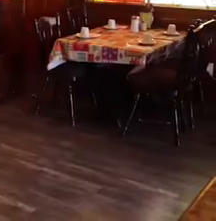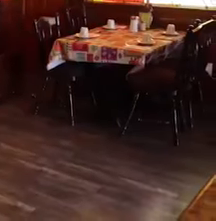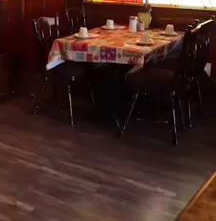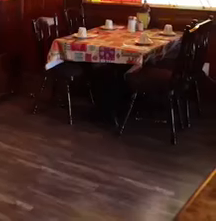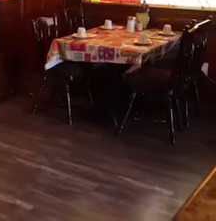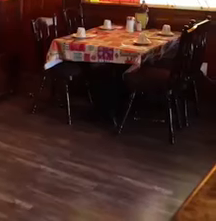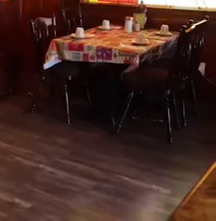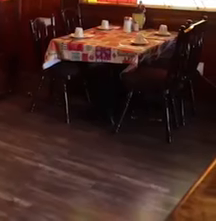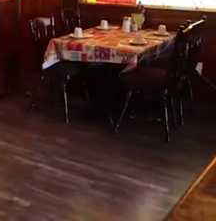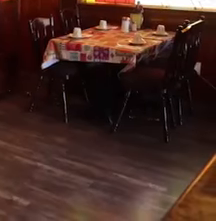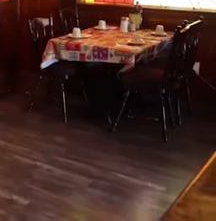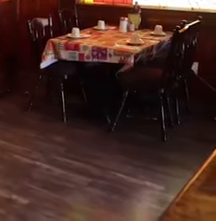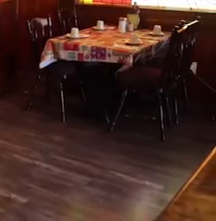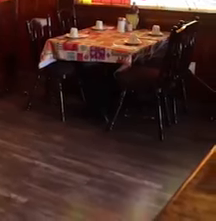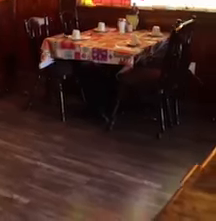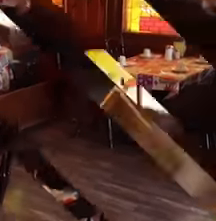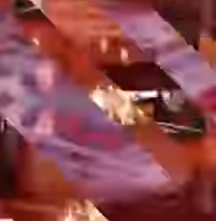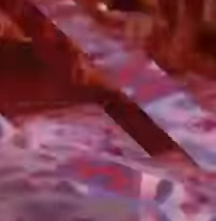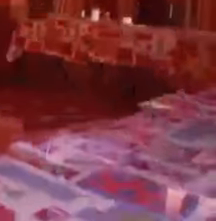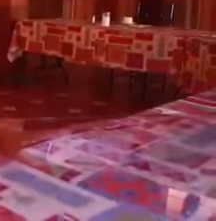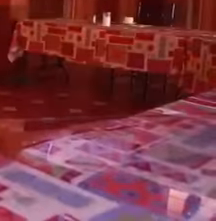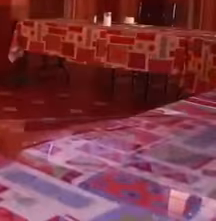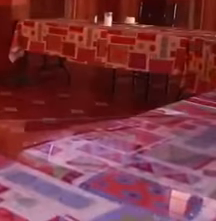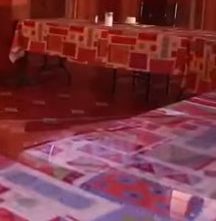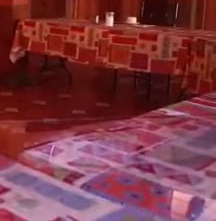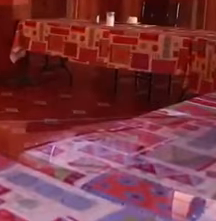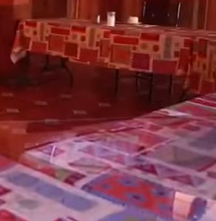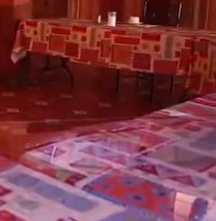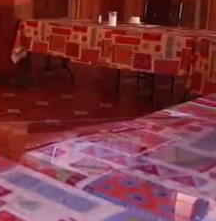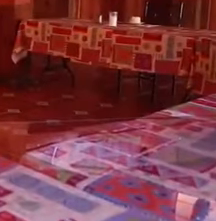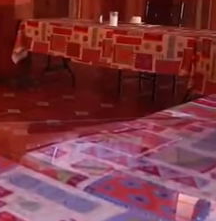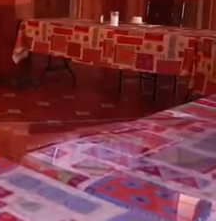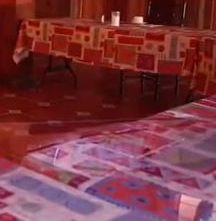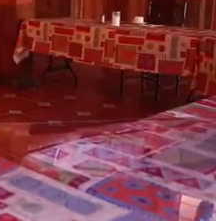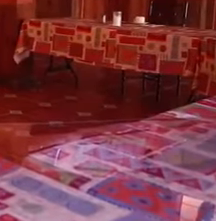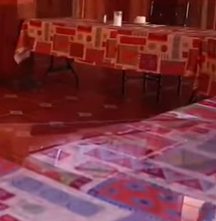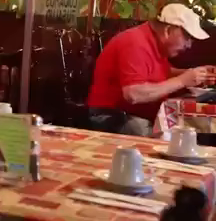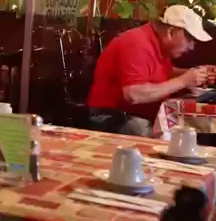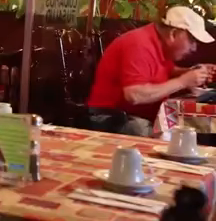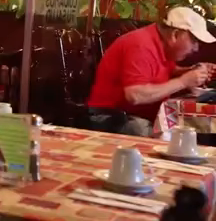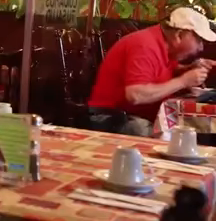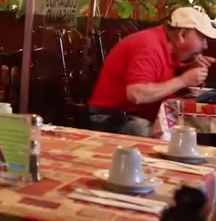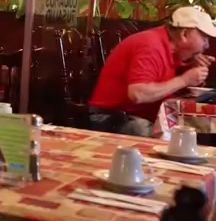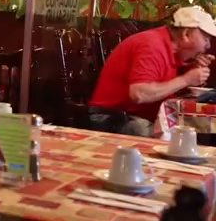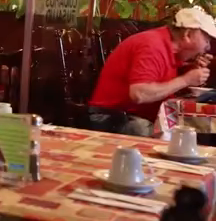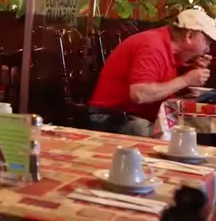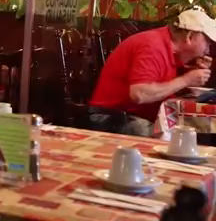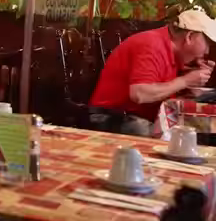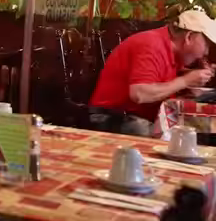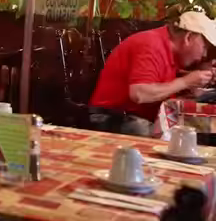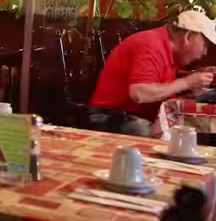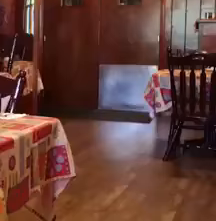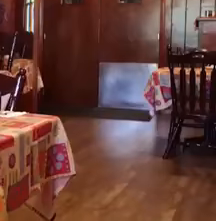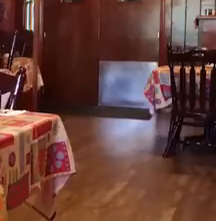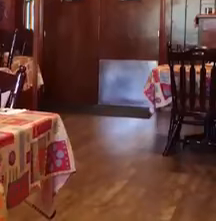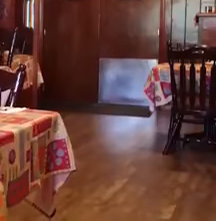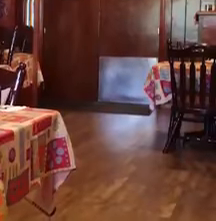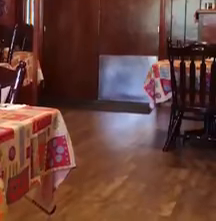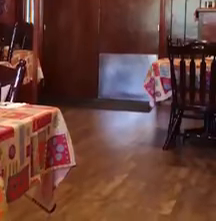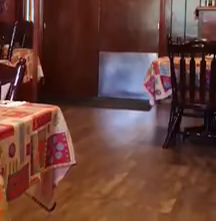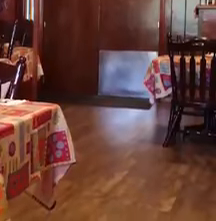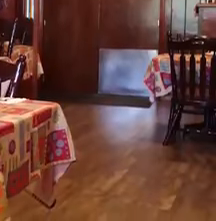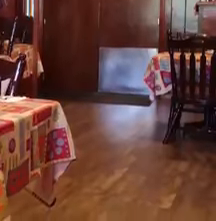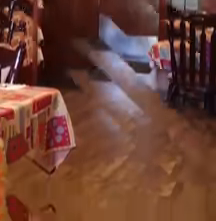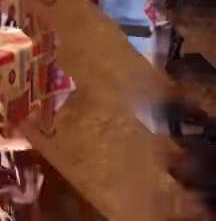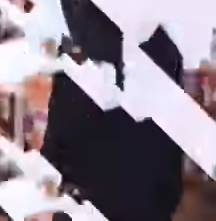riesgos de contagio entre comensales. Nuestros amplios espacios también nos permiten mantener una sana distancia en tus reuniones grupales.